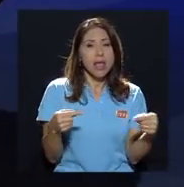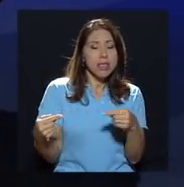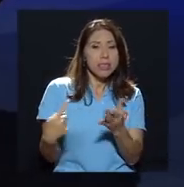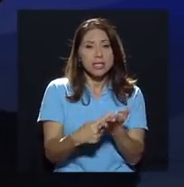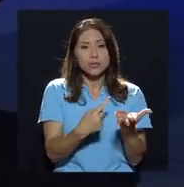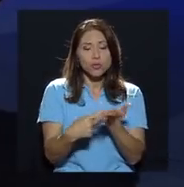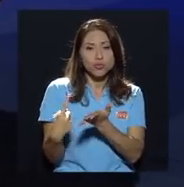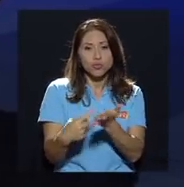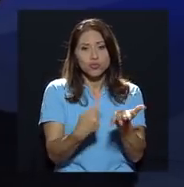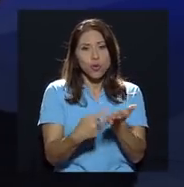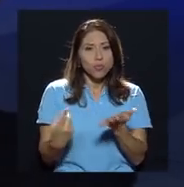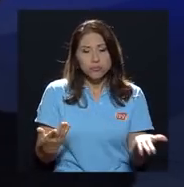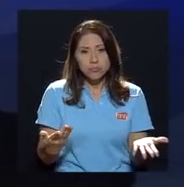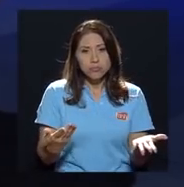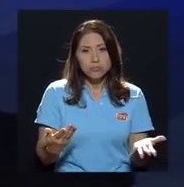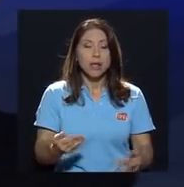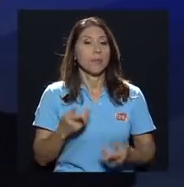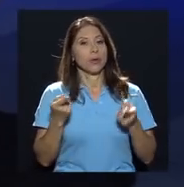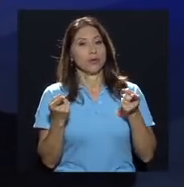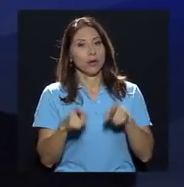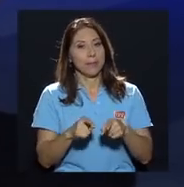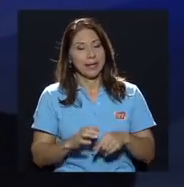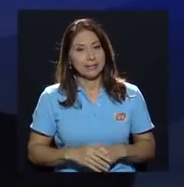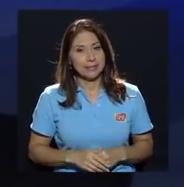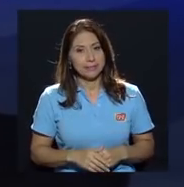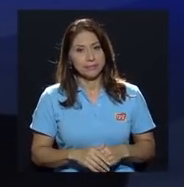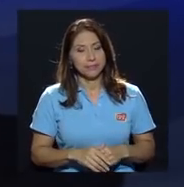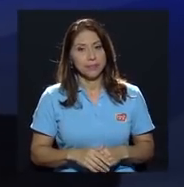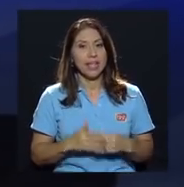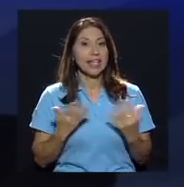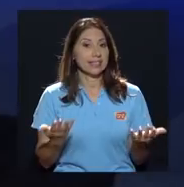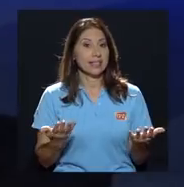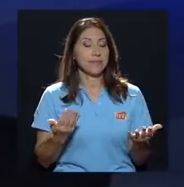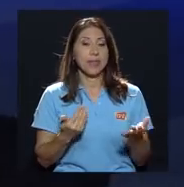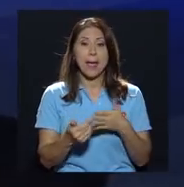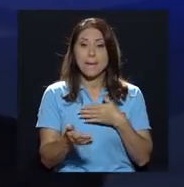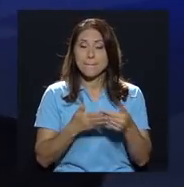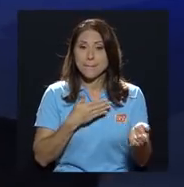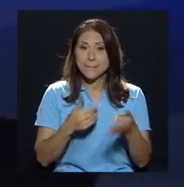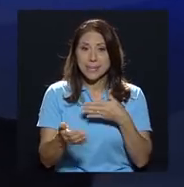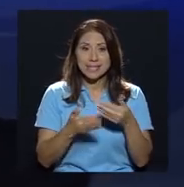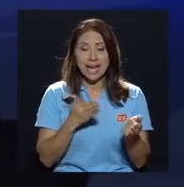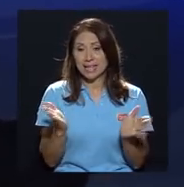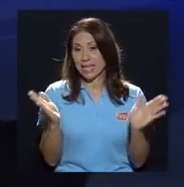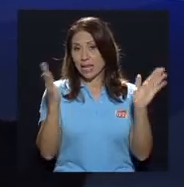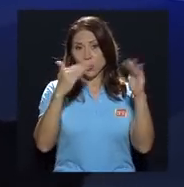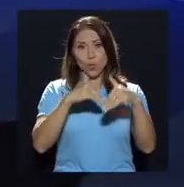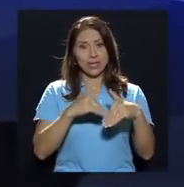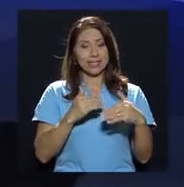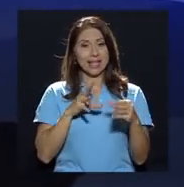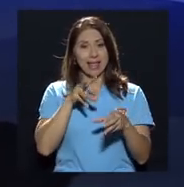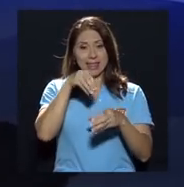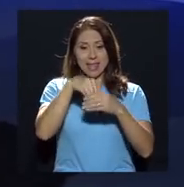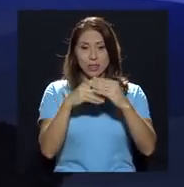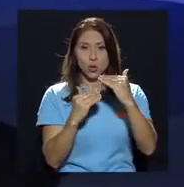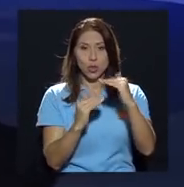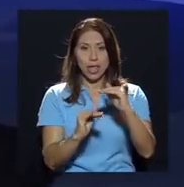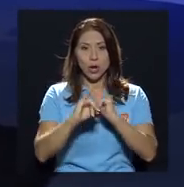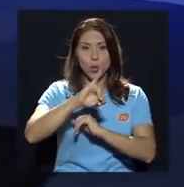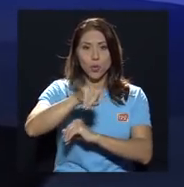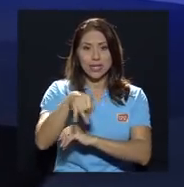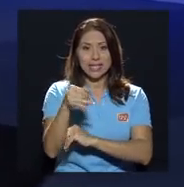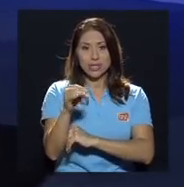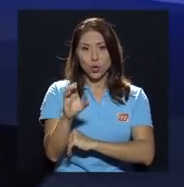don manuel bueno lo que pasa es que pese a no estar en la jurisdicción contenciosa